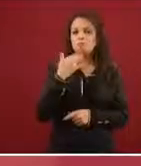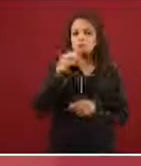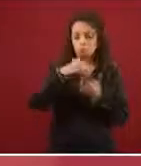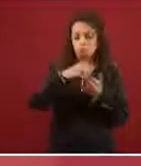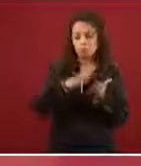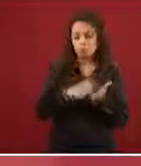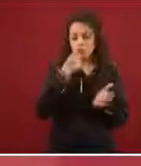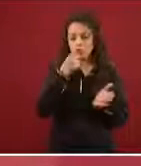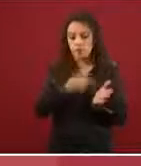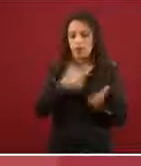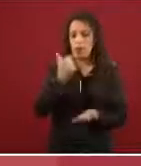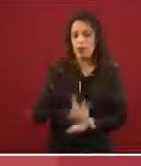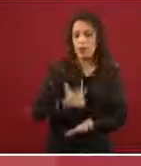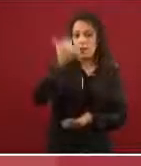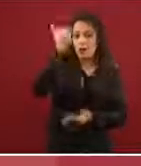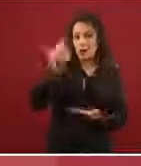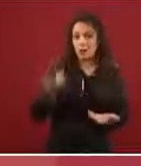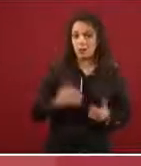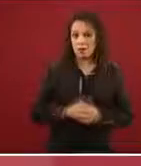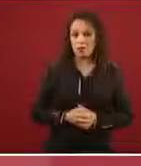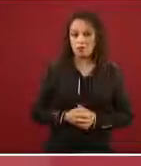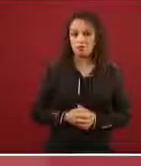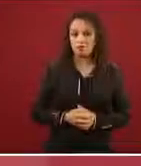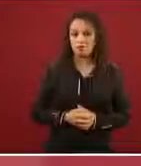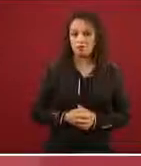25 años.